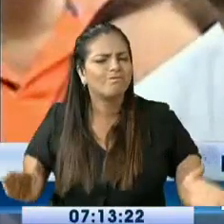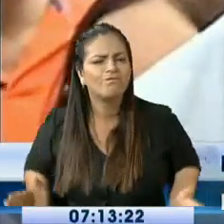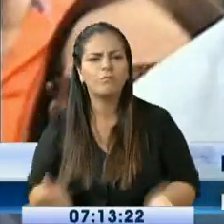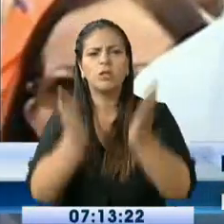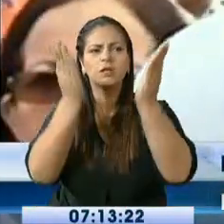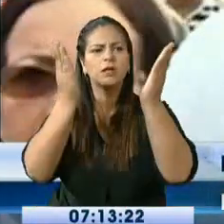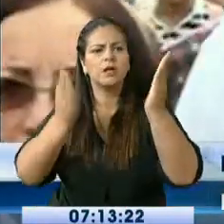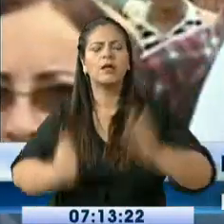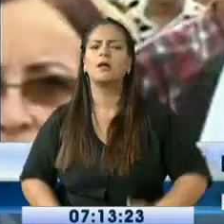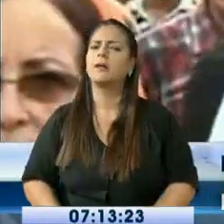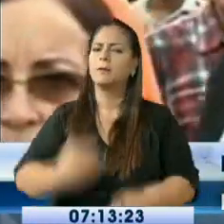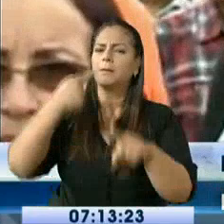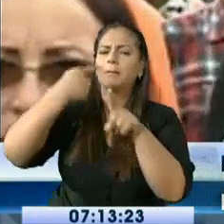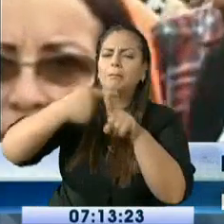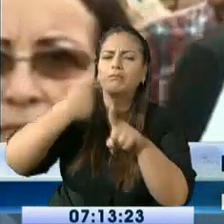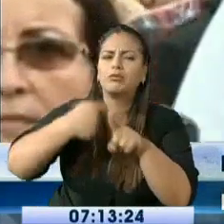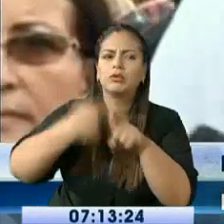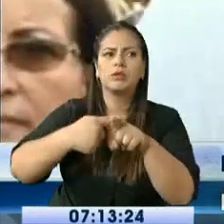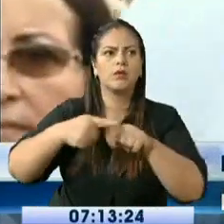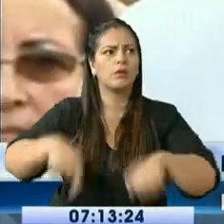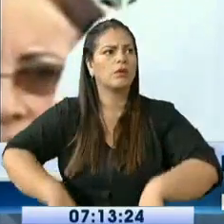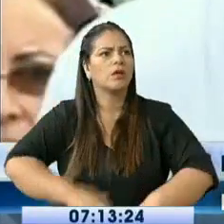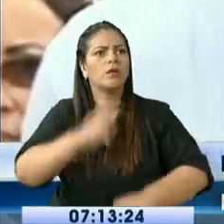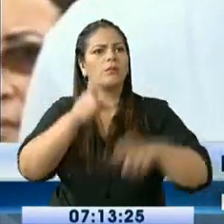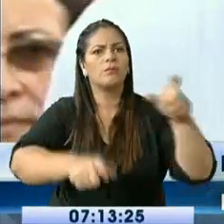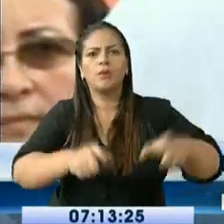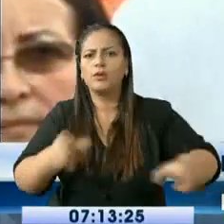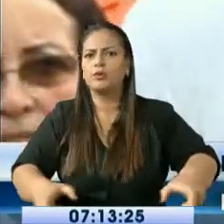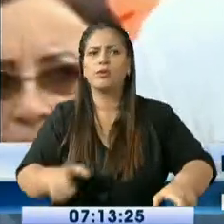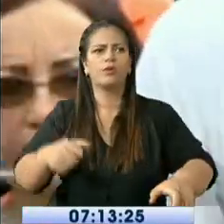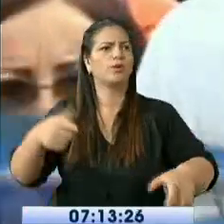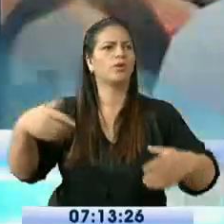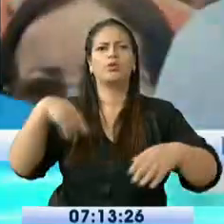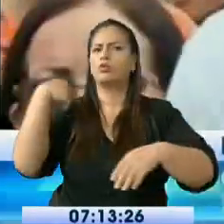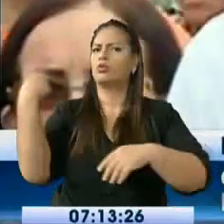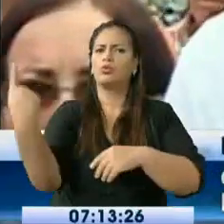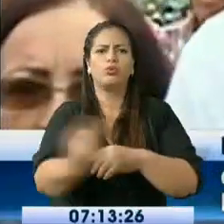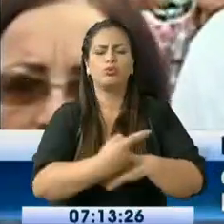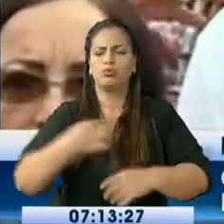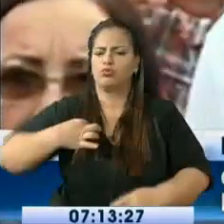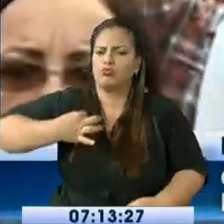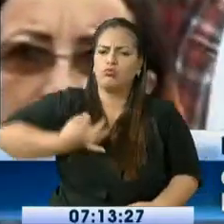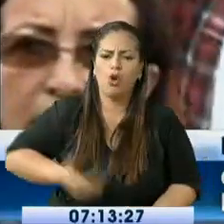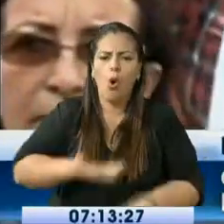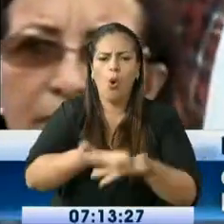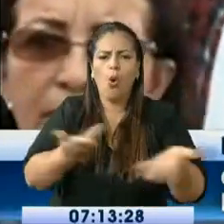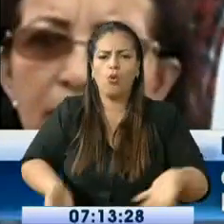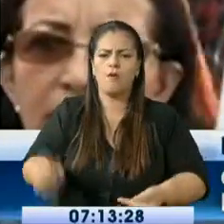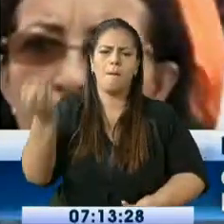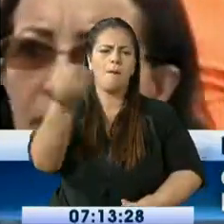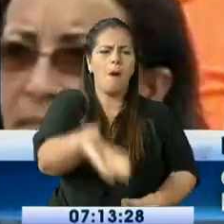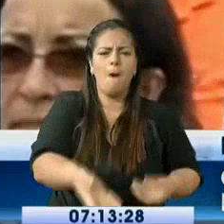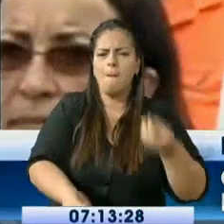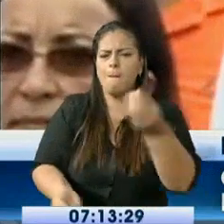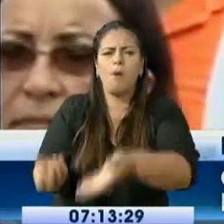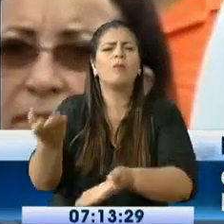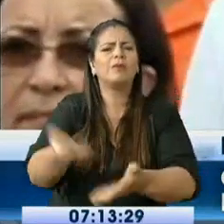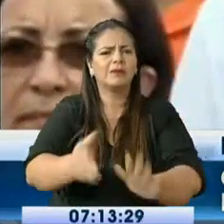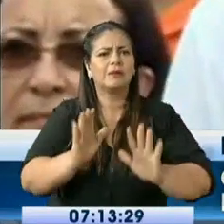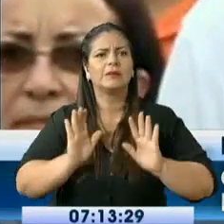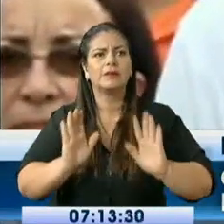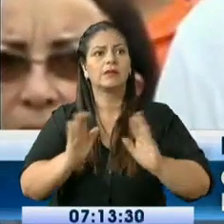muy bien, las diferentes instancias han reaccionado muy bien, los recursos se han movilizado, pero obviamente ha sido un sismo de casi 8 grados de la escala